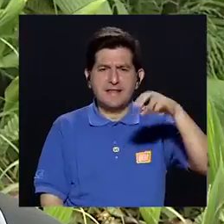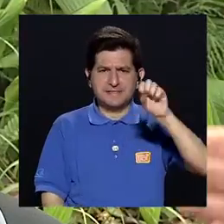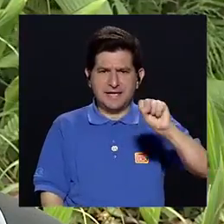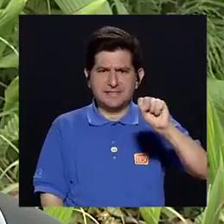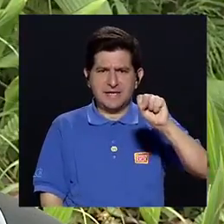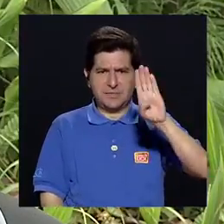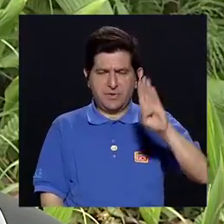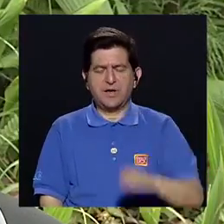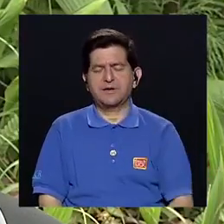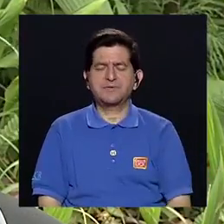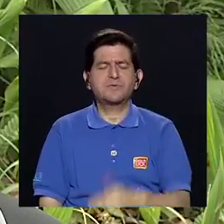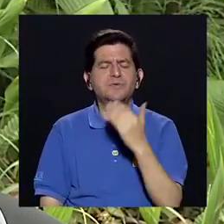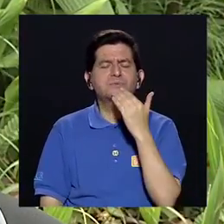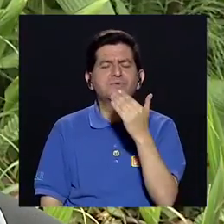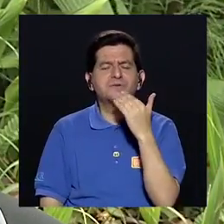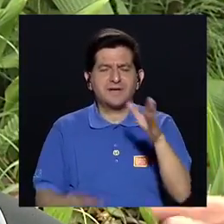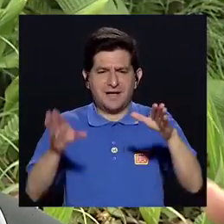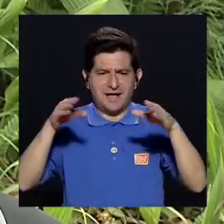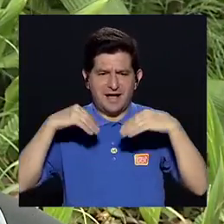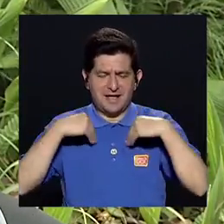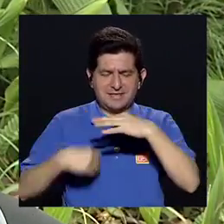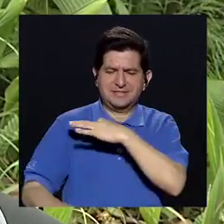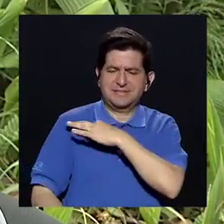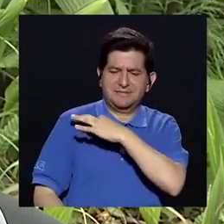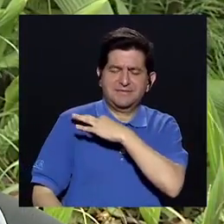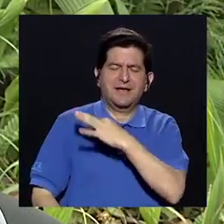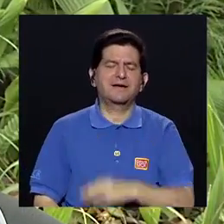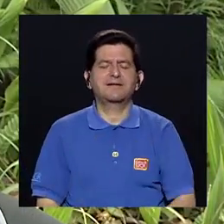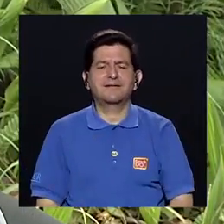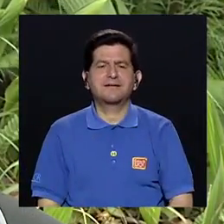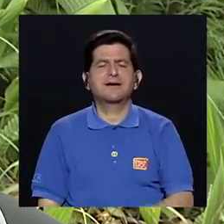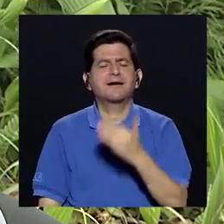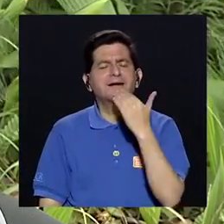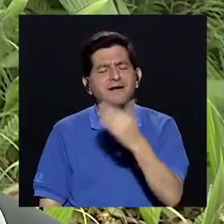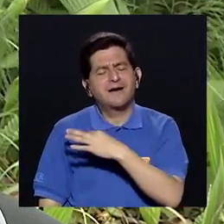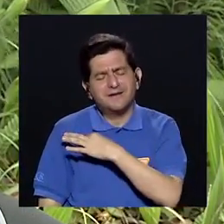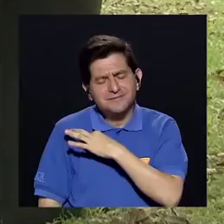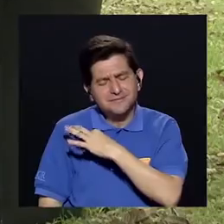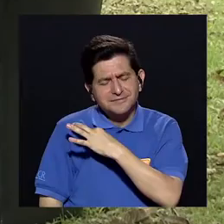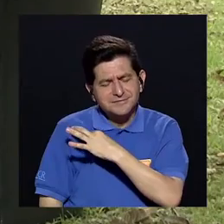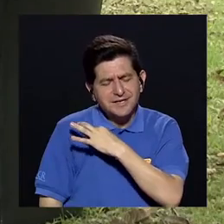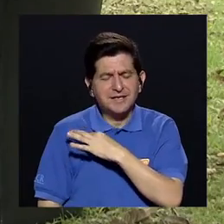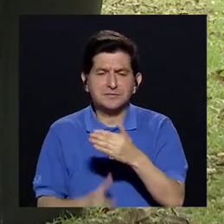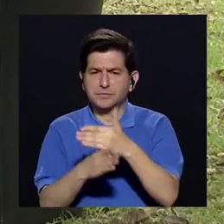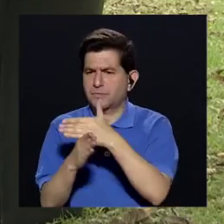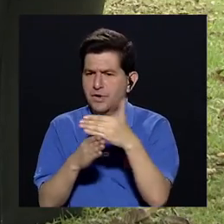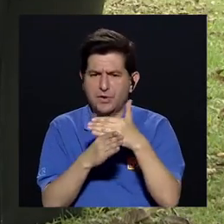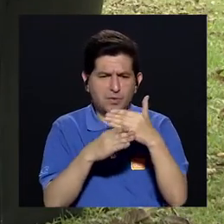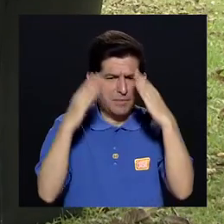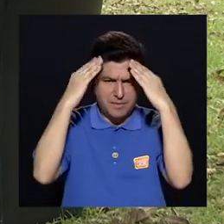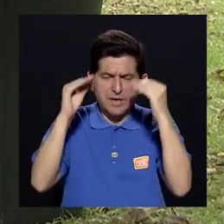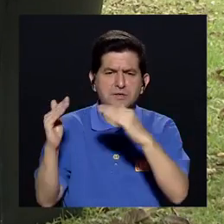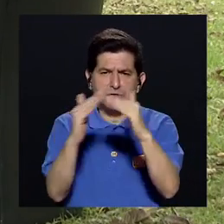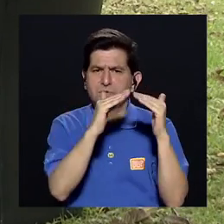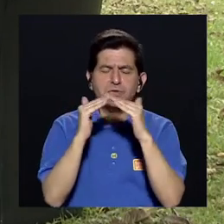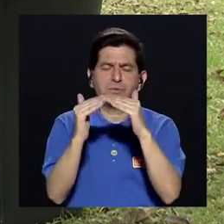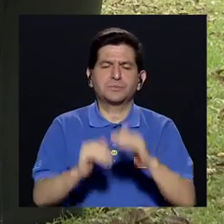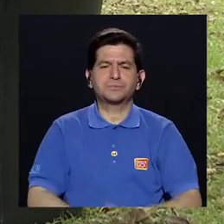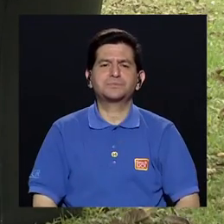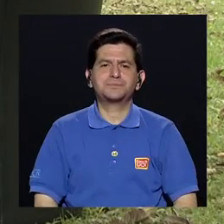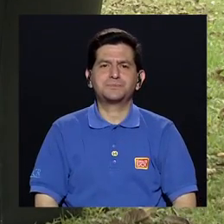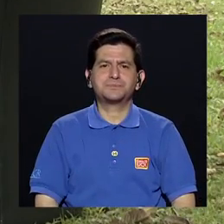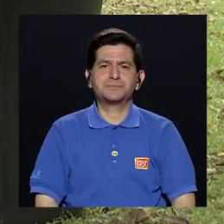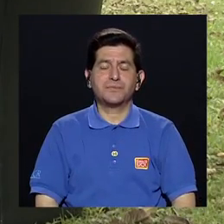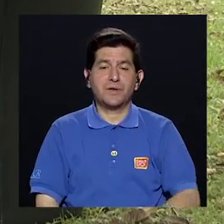Muchísimas gracias Hilda por aceptar la invitación Muchas gracias a ustedes por invitarnos a compartir con la población Gracias